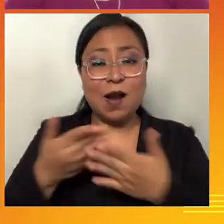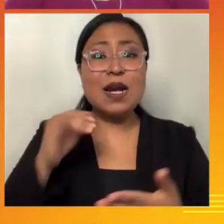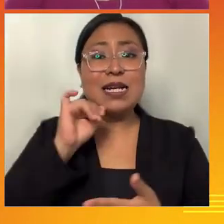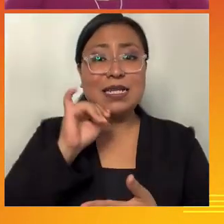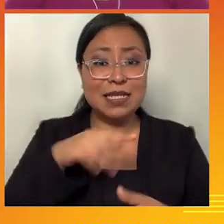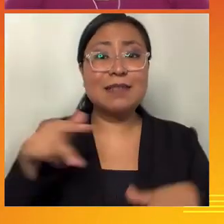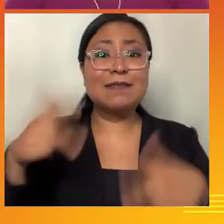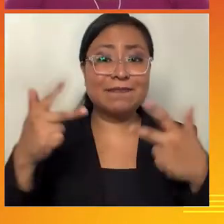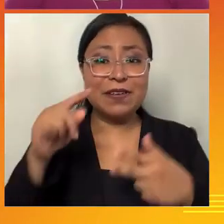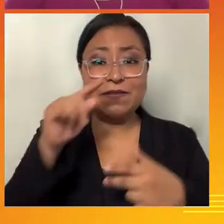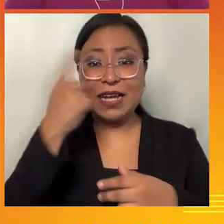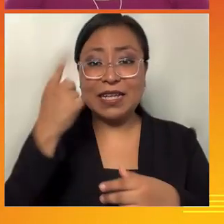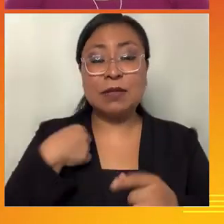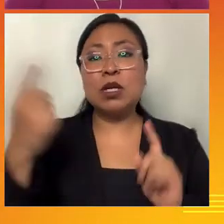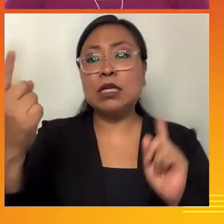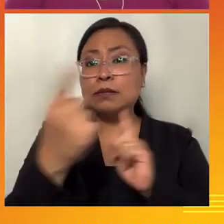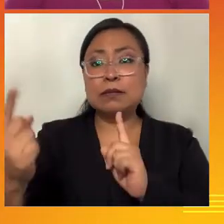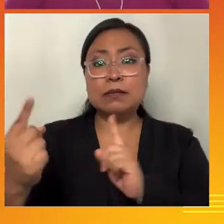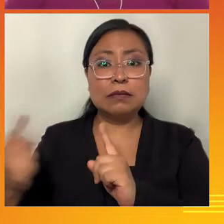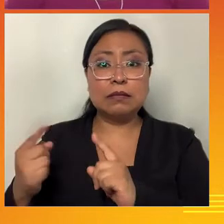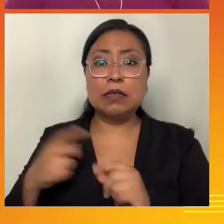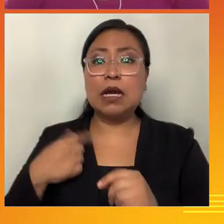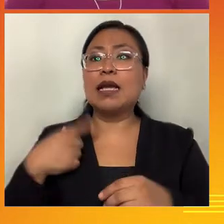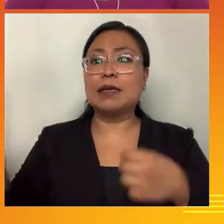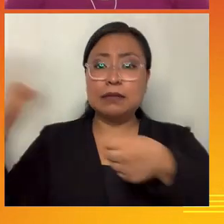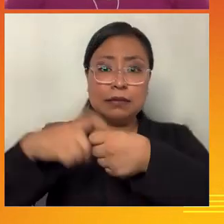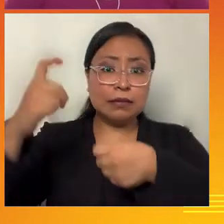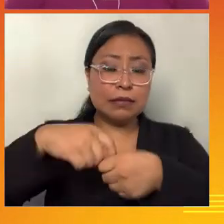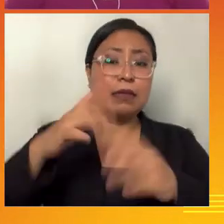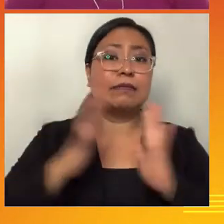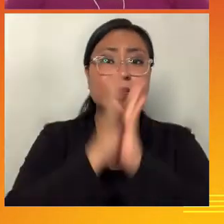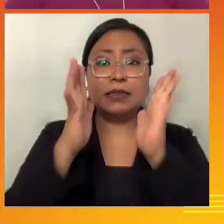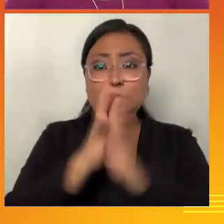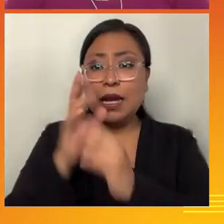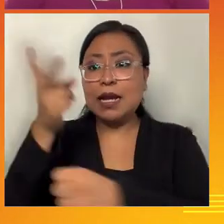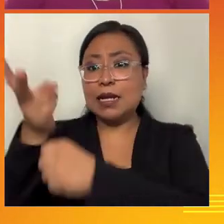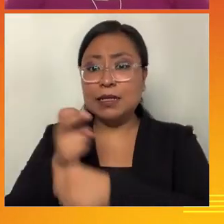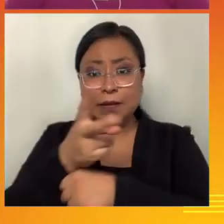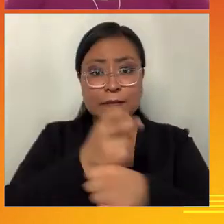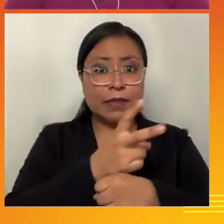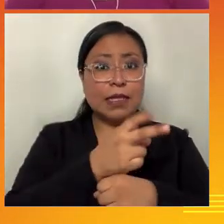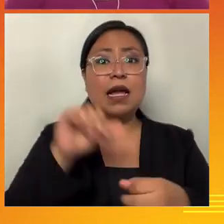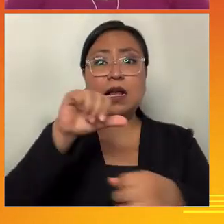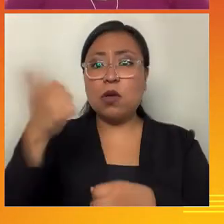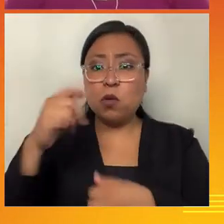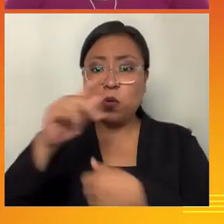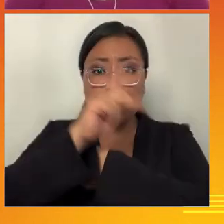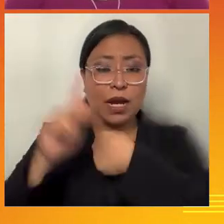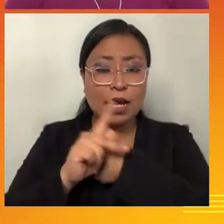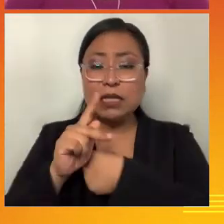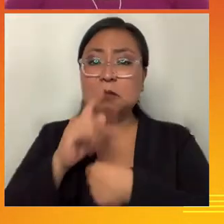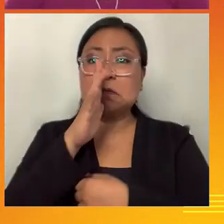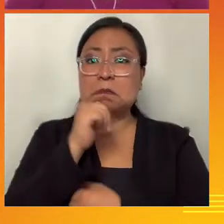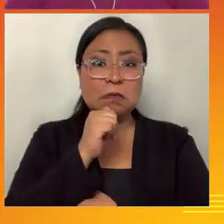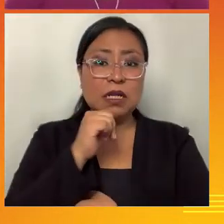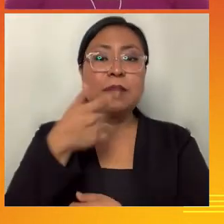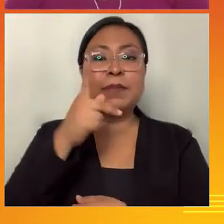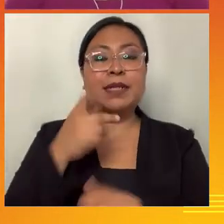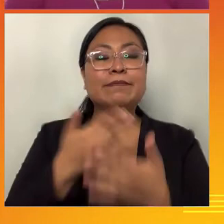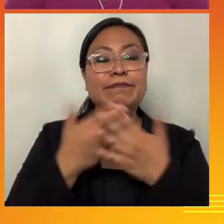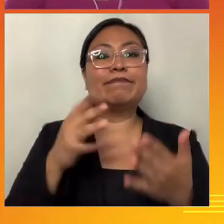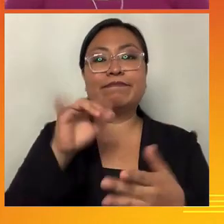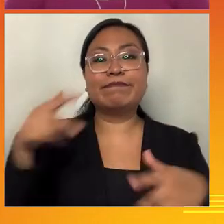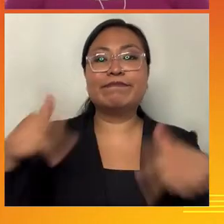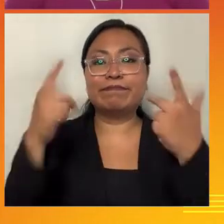países o continentes dentro de nuestros eventos o dentro de nuestras reuniones. Tal vez hacíamos nuestros eventos un